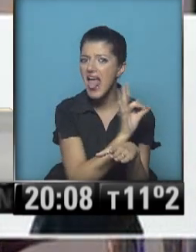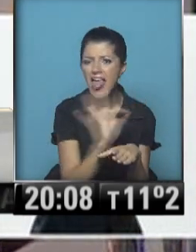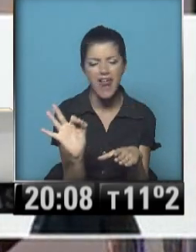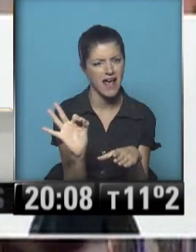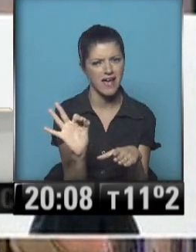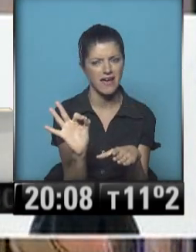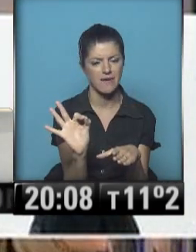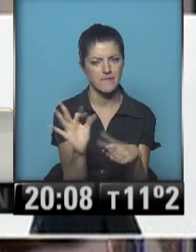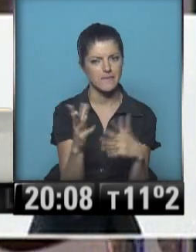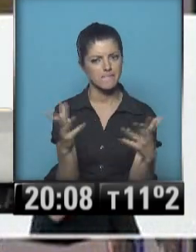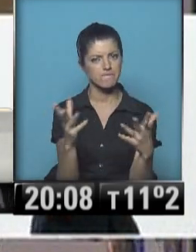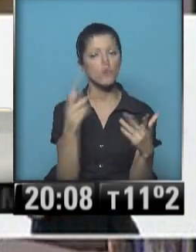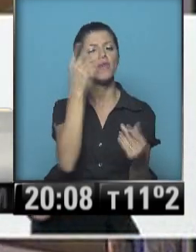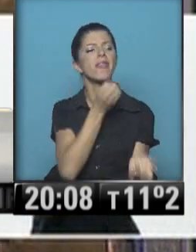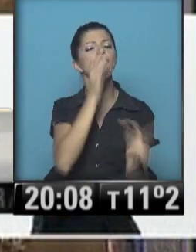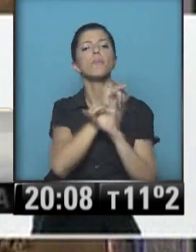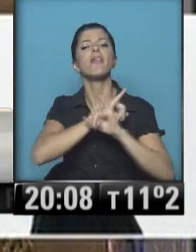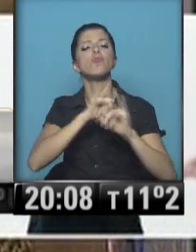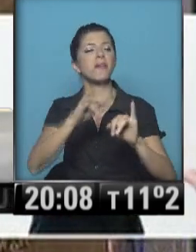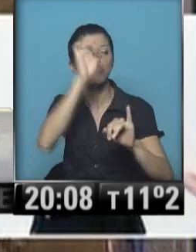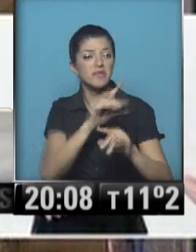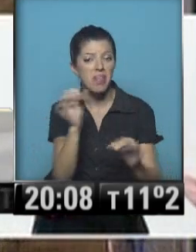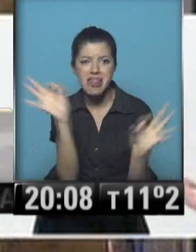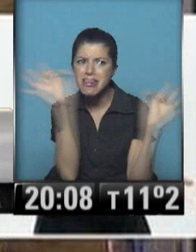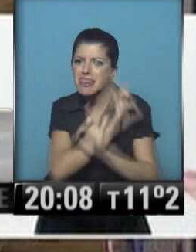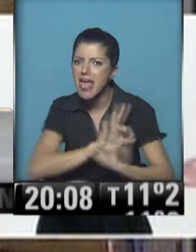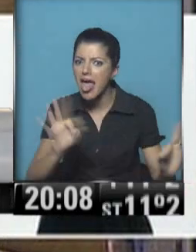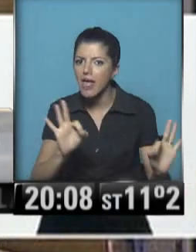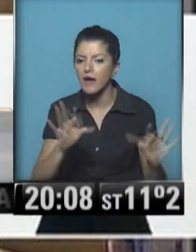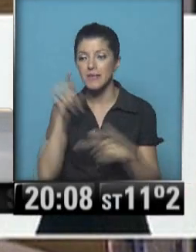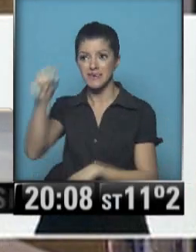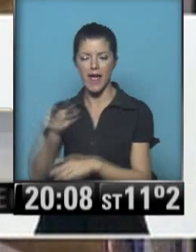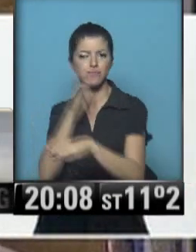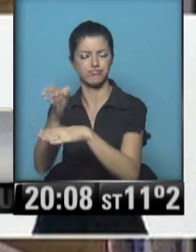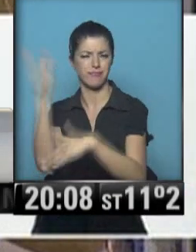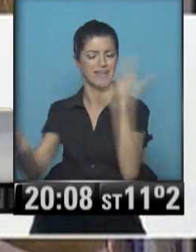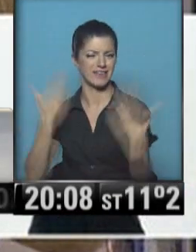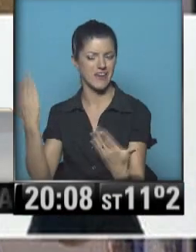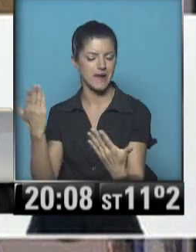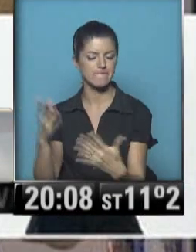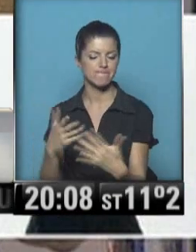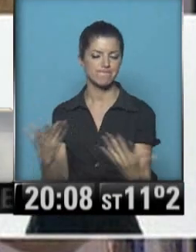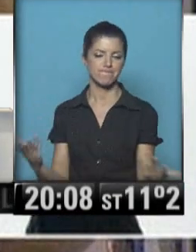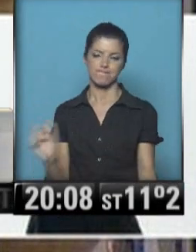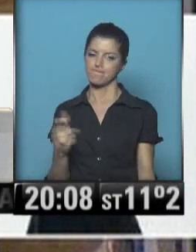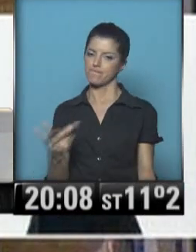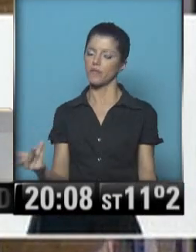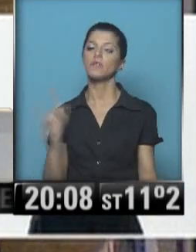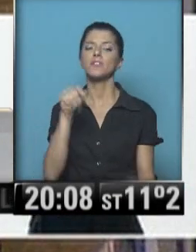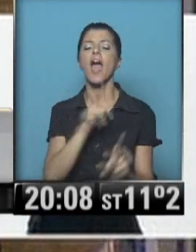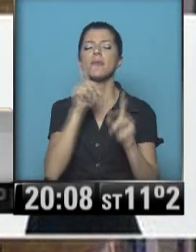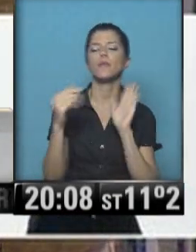indagatoria informativa saben qué vieno cuando escriben por ahí cuando por ahí escriben que el gobierno que los